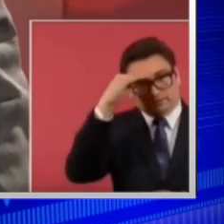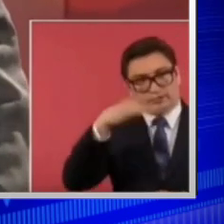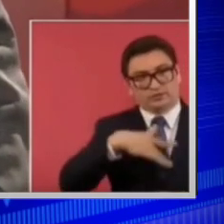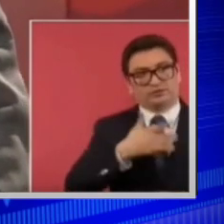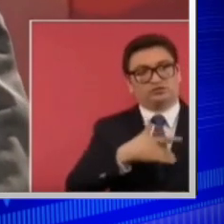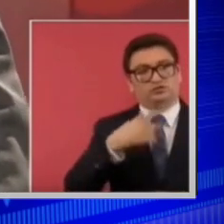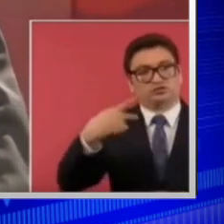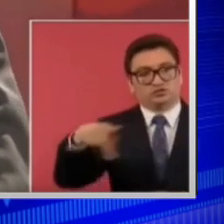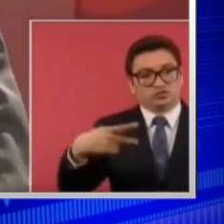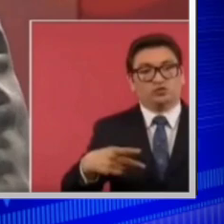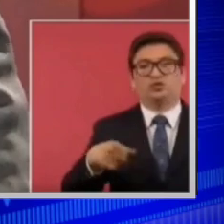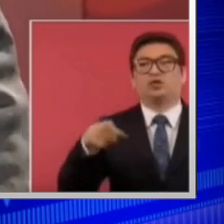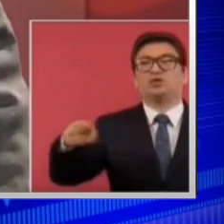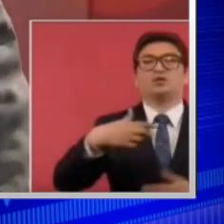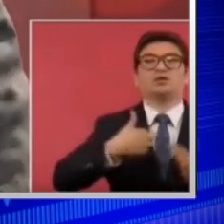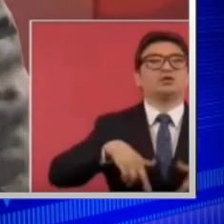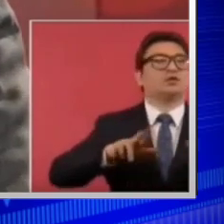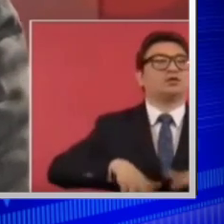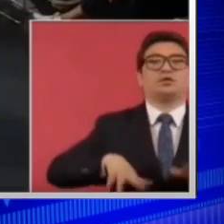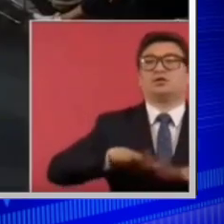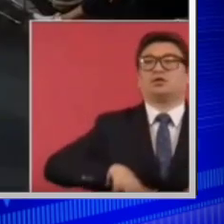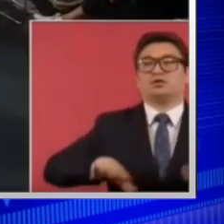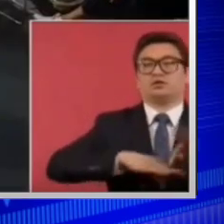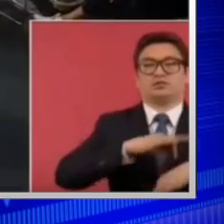representan a los ciudadanos